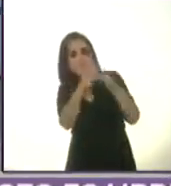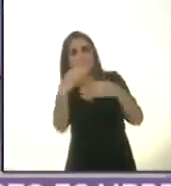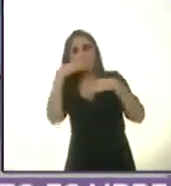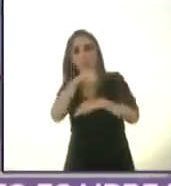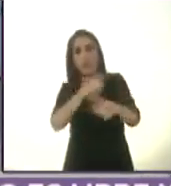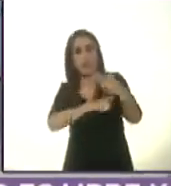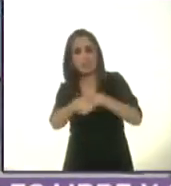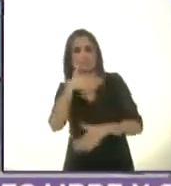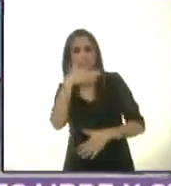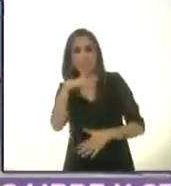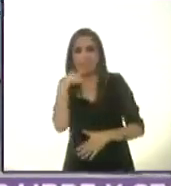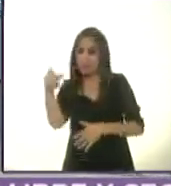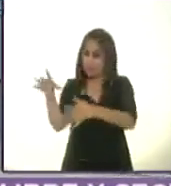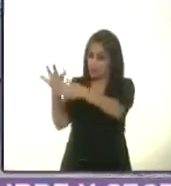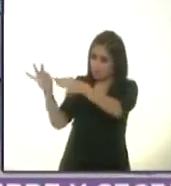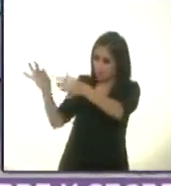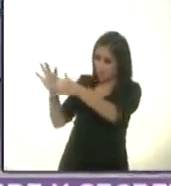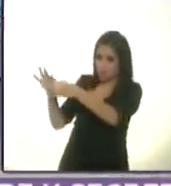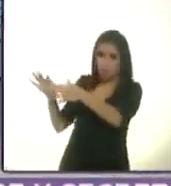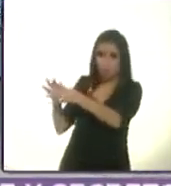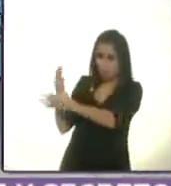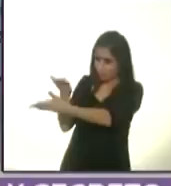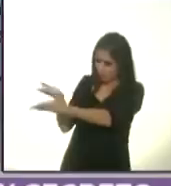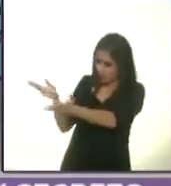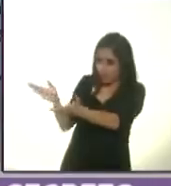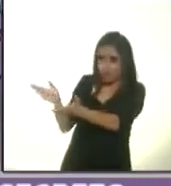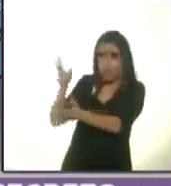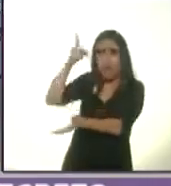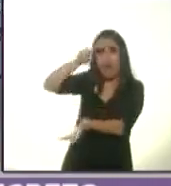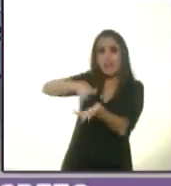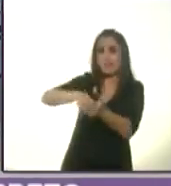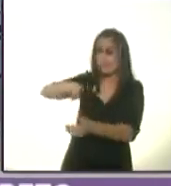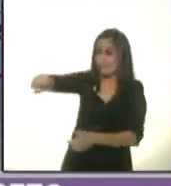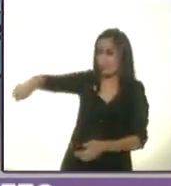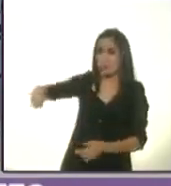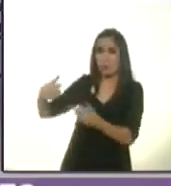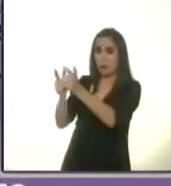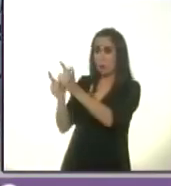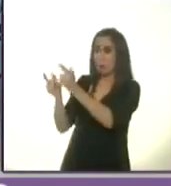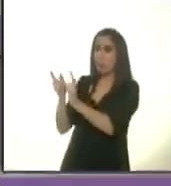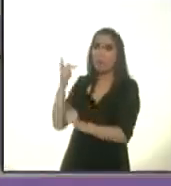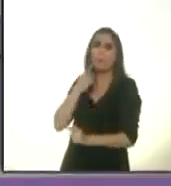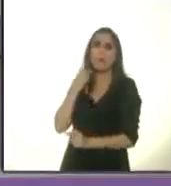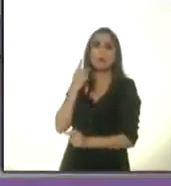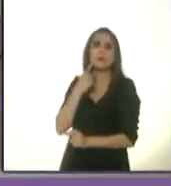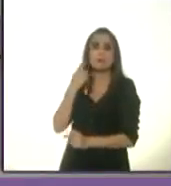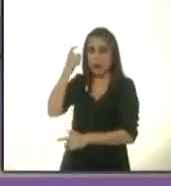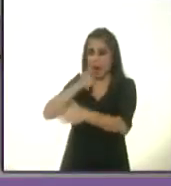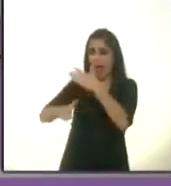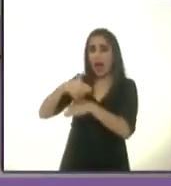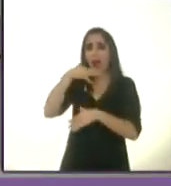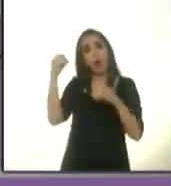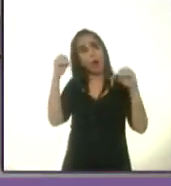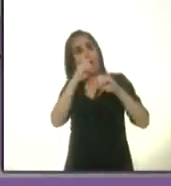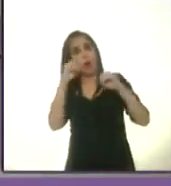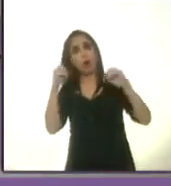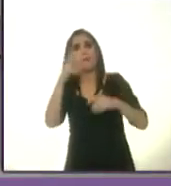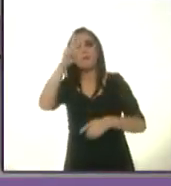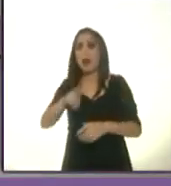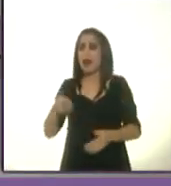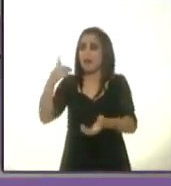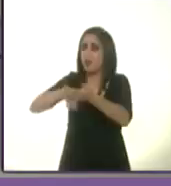aquí los presentes que en sus partidos no hay corrupción si ni siquiera hay transparencia de sus recursos públicos